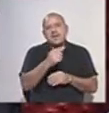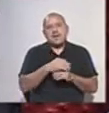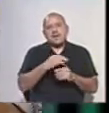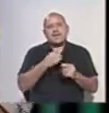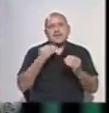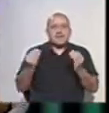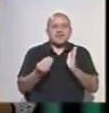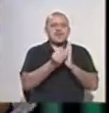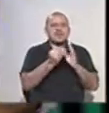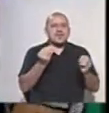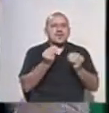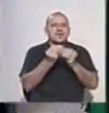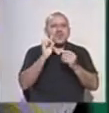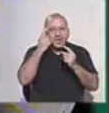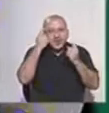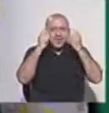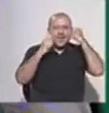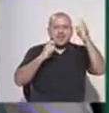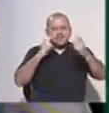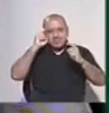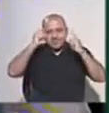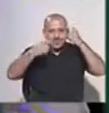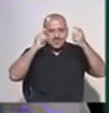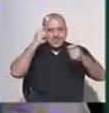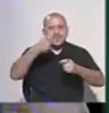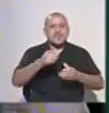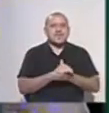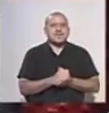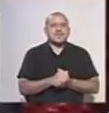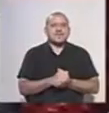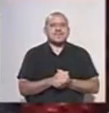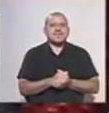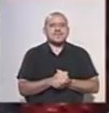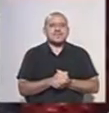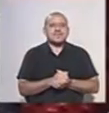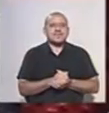y se nos ocurrió esto, y el otro... Imparables. Uno sin ideas también, ¿no?